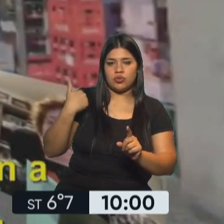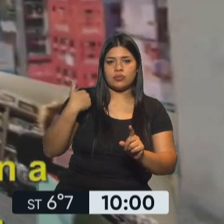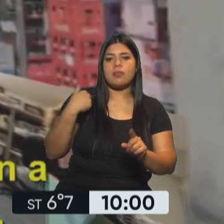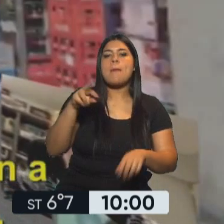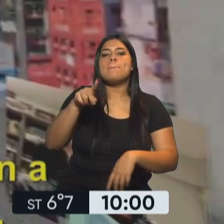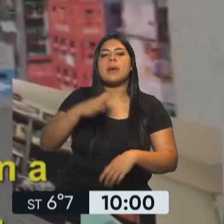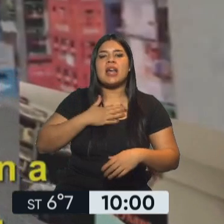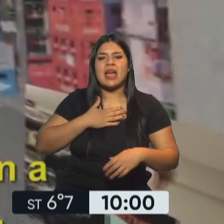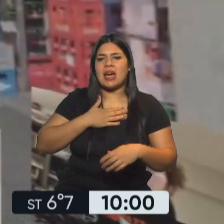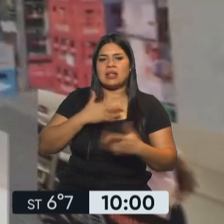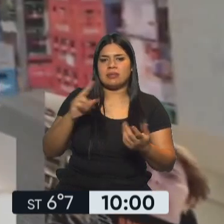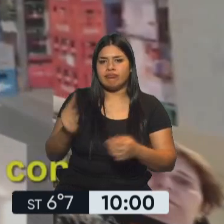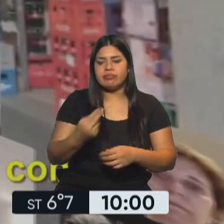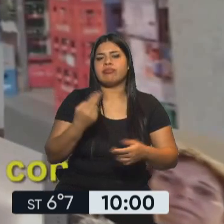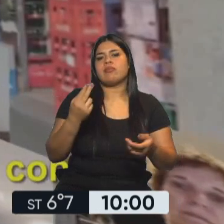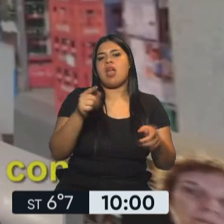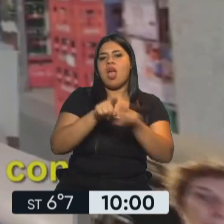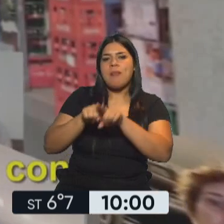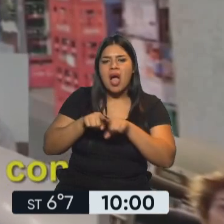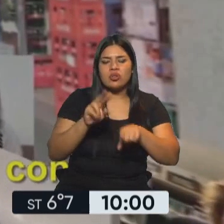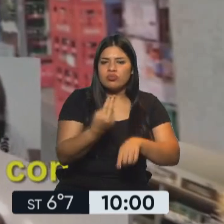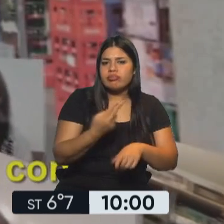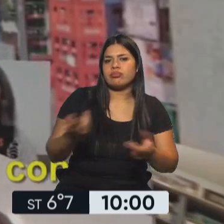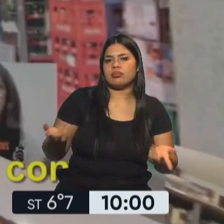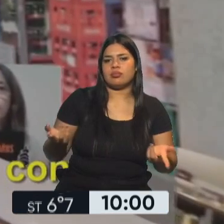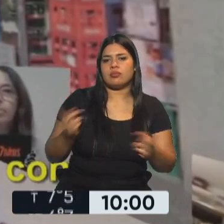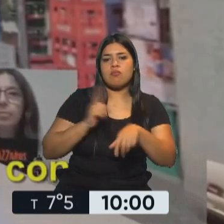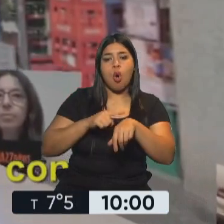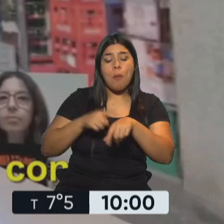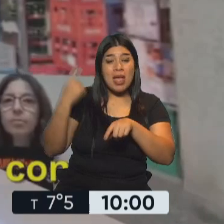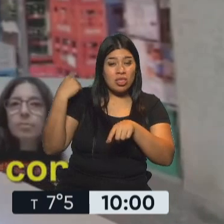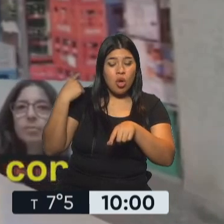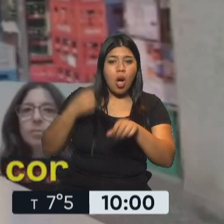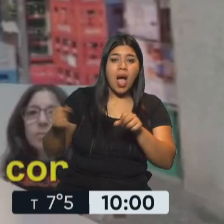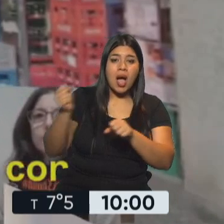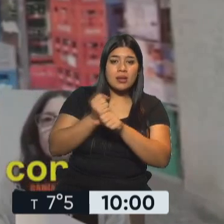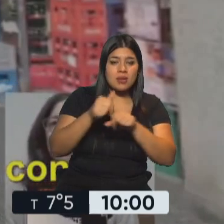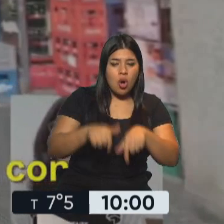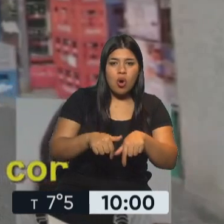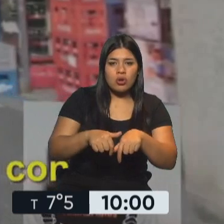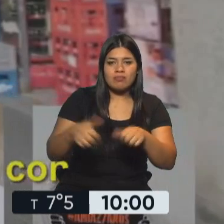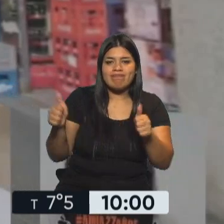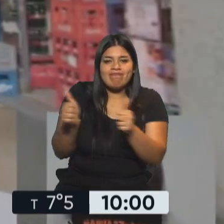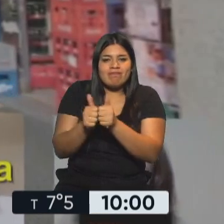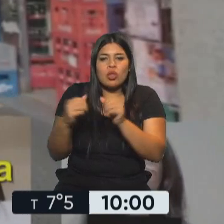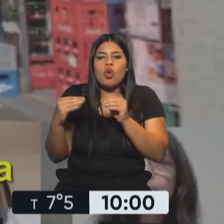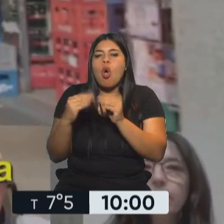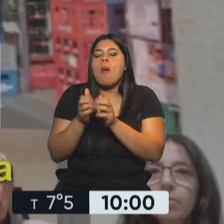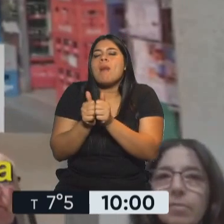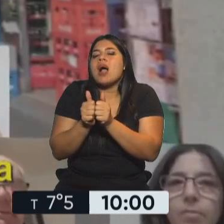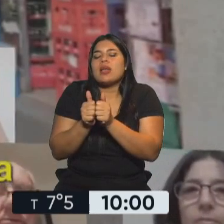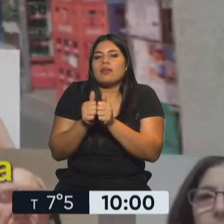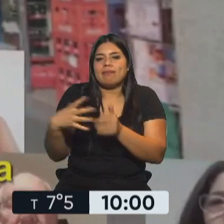parejas, hermanos y hermanas. Y desde ese momento, nos falta la compañía con quien compartir nuestros sueños. En